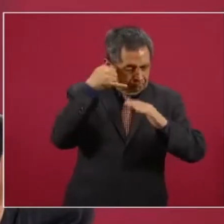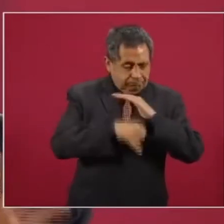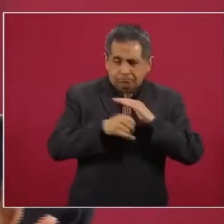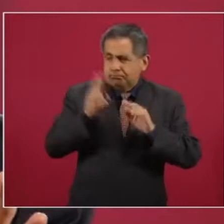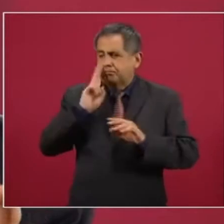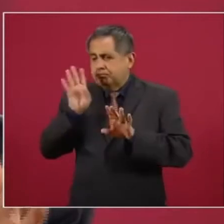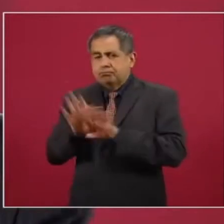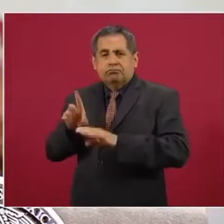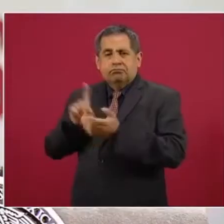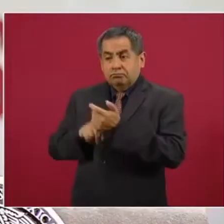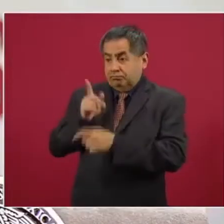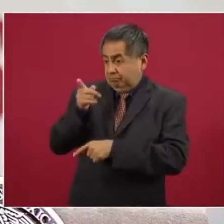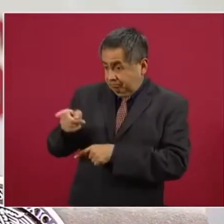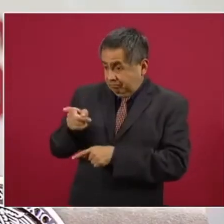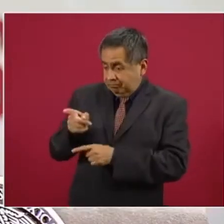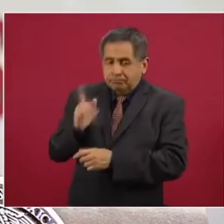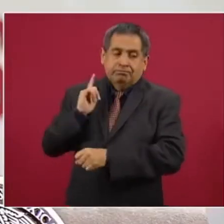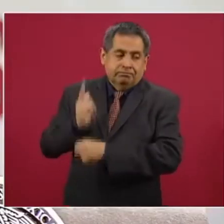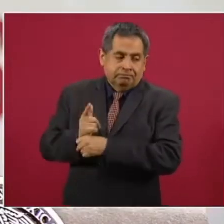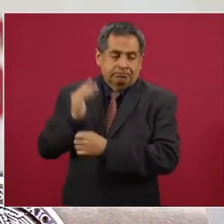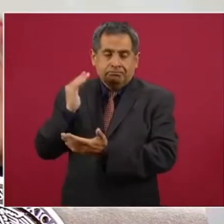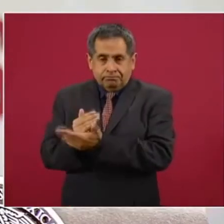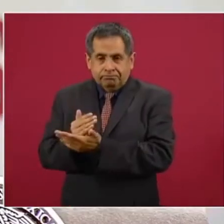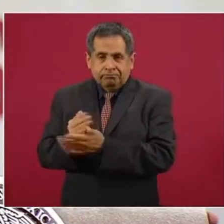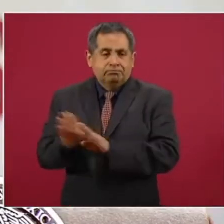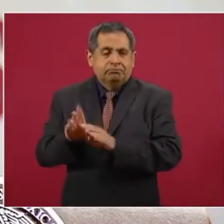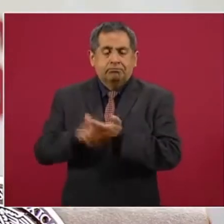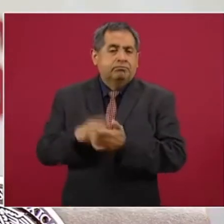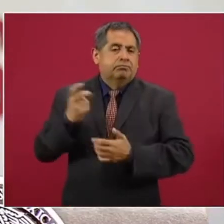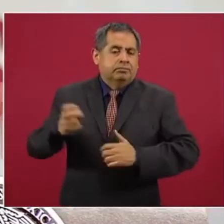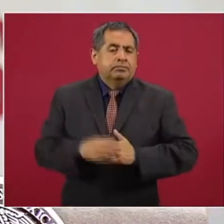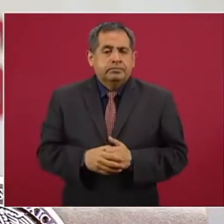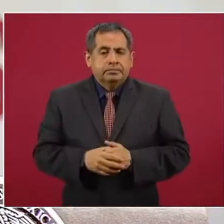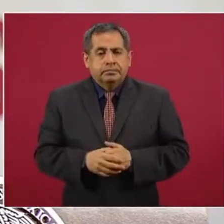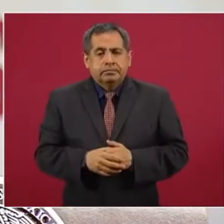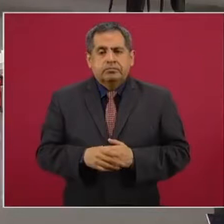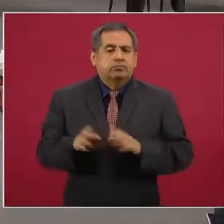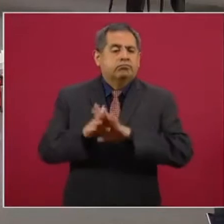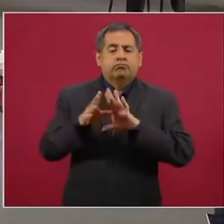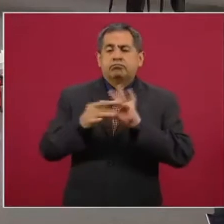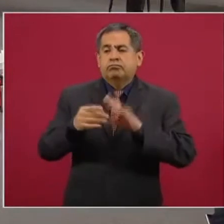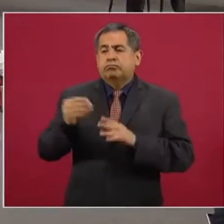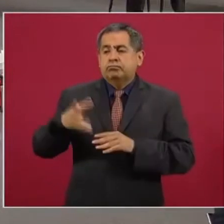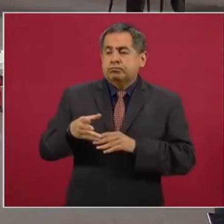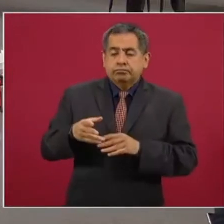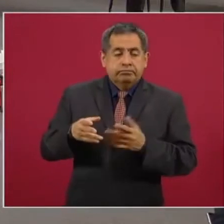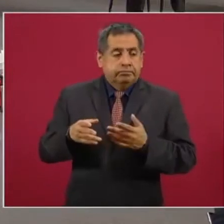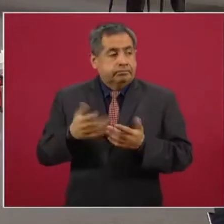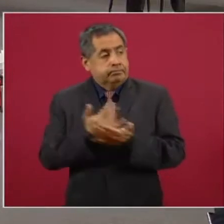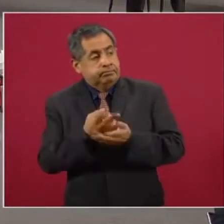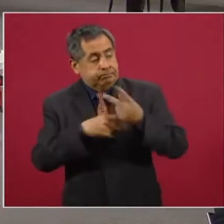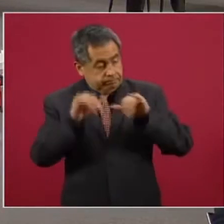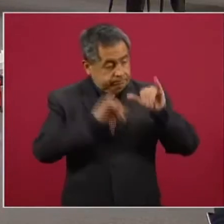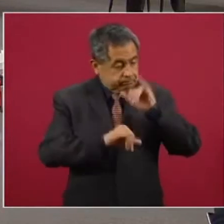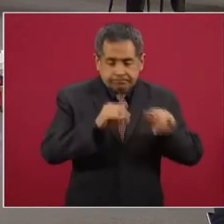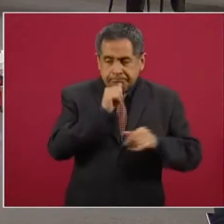de identificar quién pudo haber sido contagiado y quién no. Independientemente o sin esperar el resultado del laboratorio, desde que se